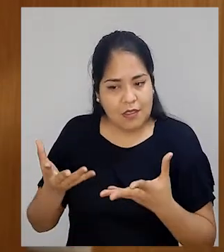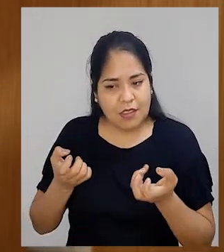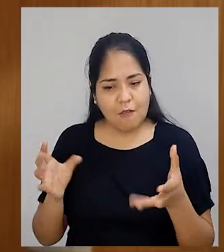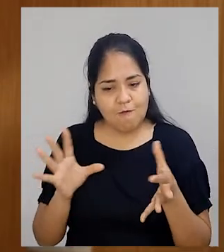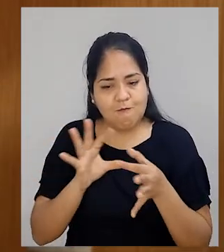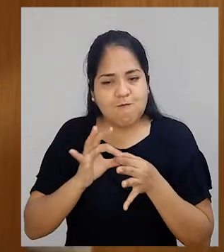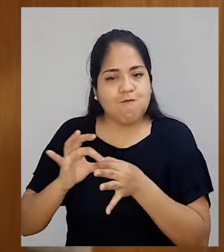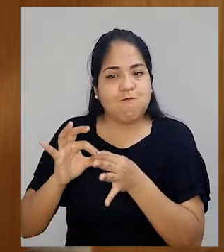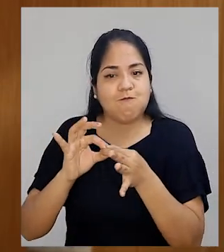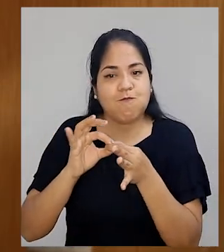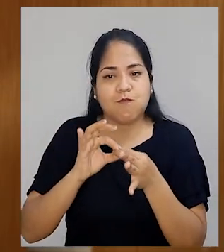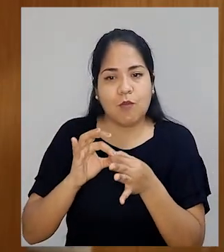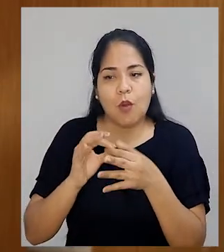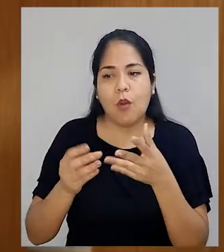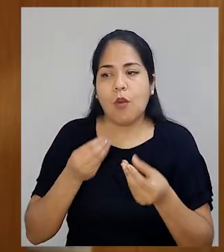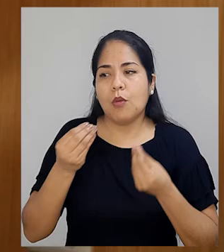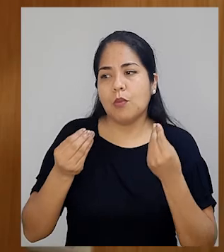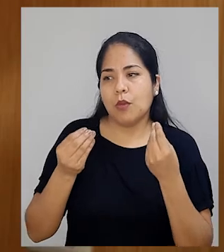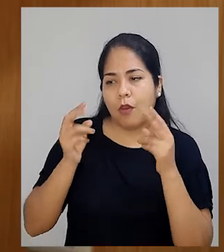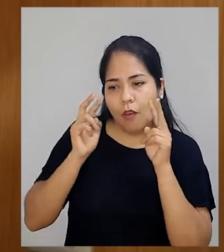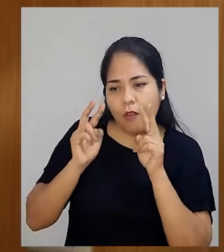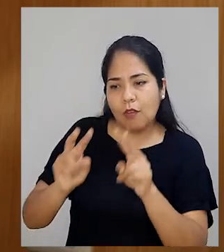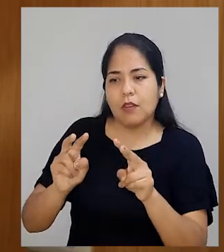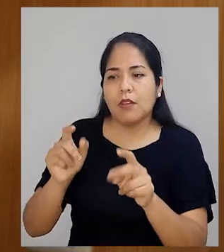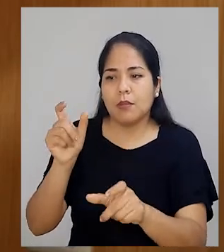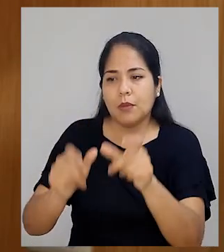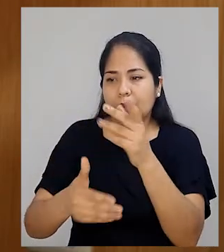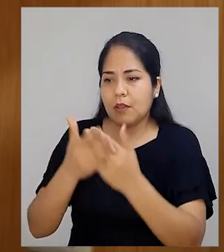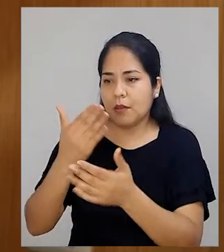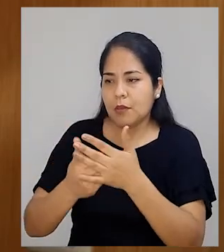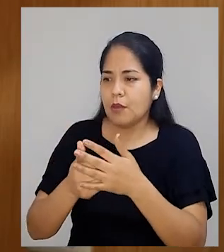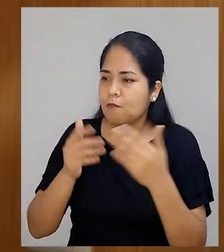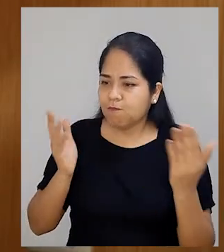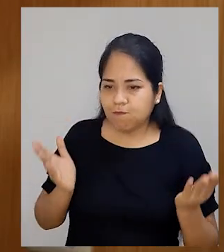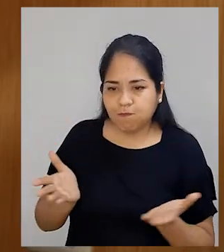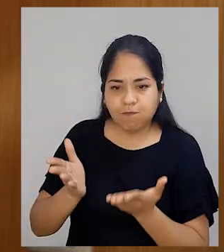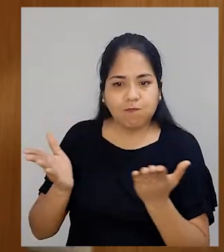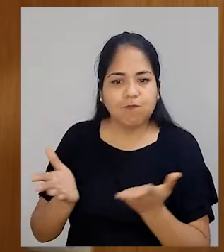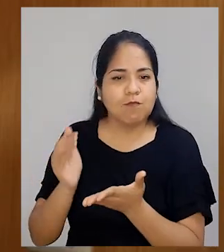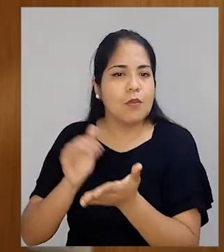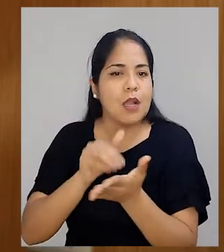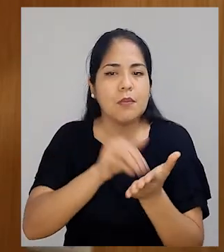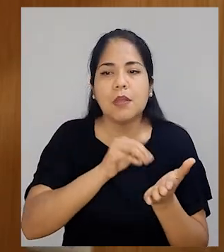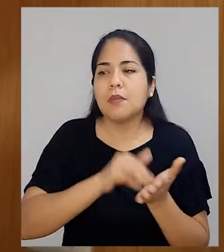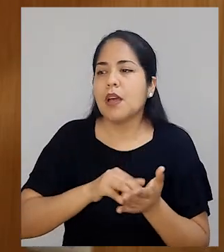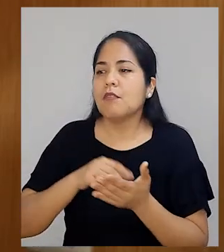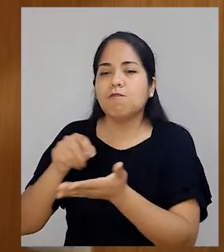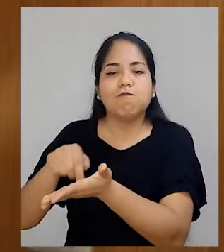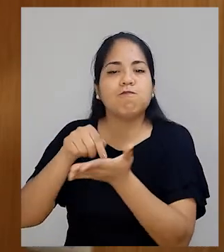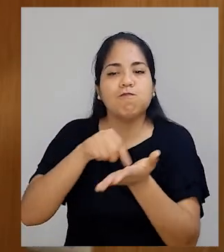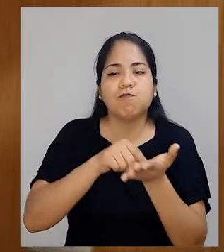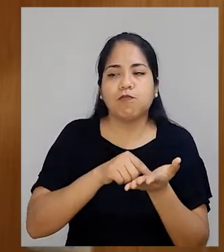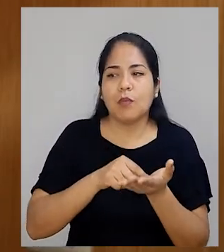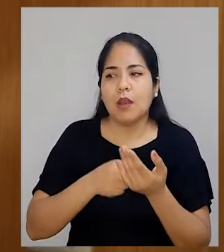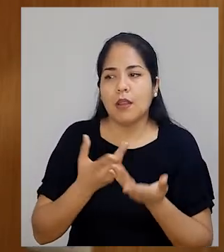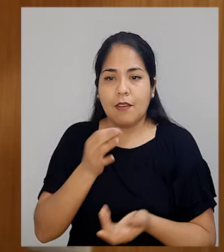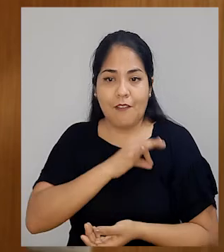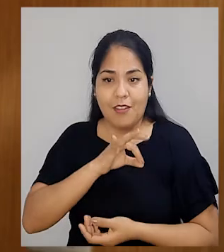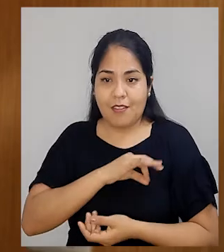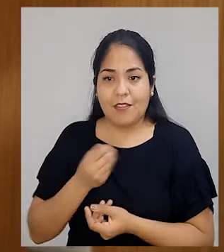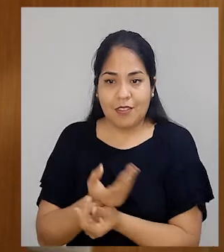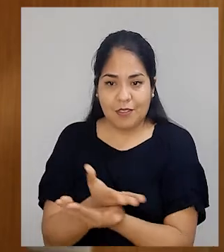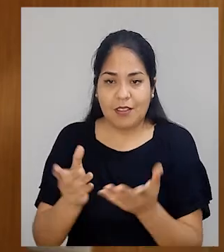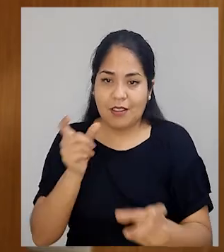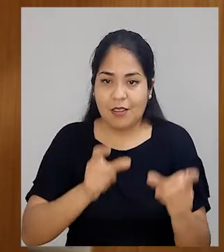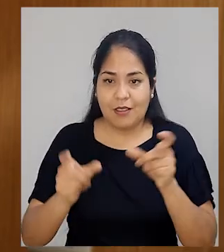¿no?, involucradas en el tema de las personas con discapacidad, a generar mayores espacios de acción, ¿no?,